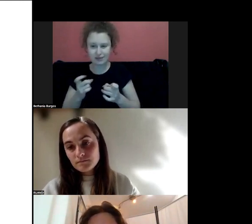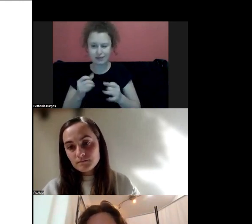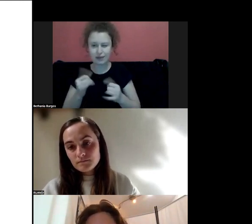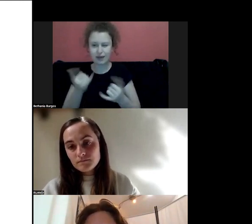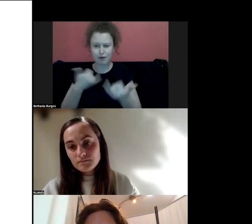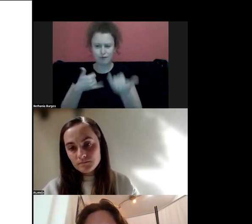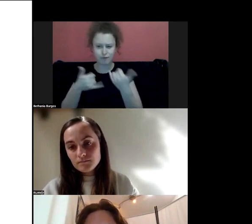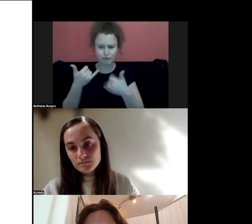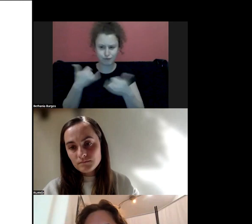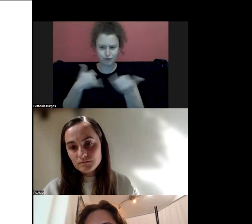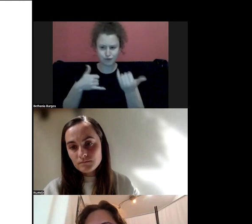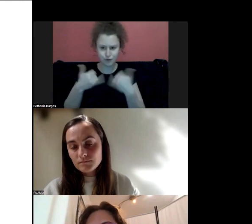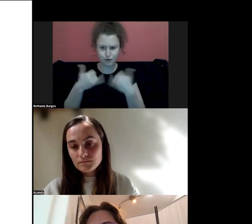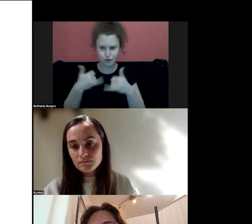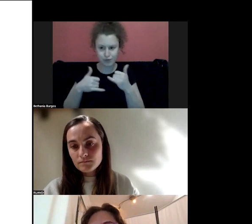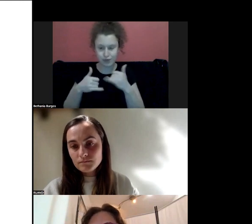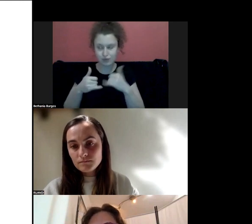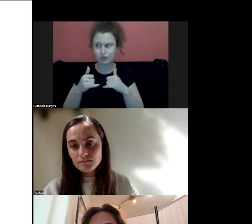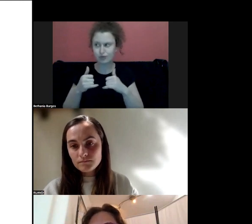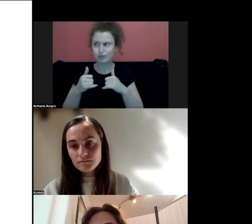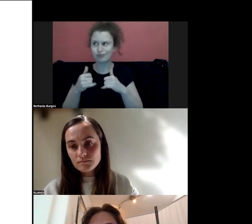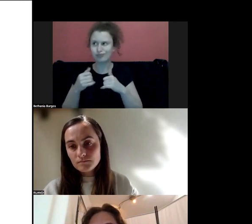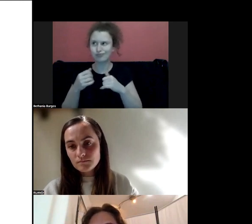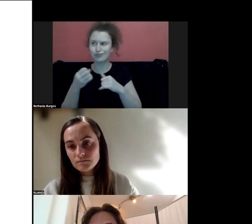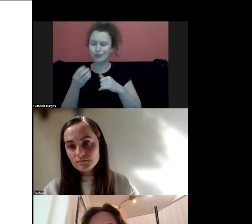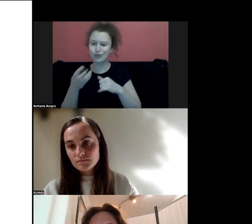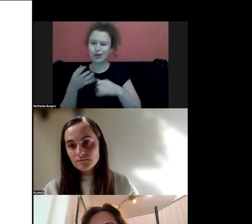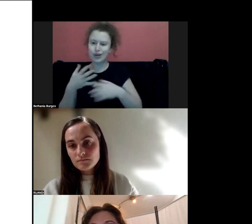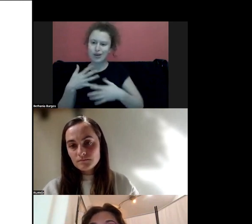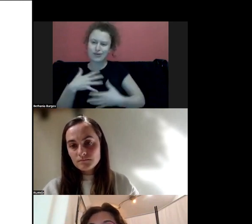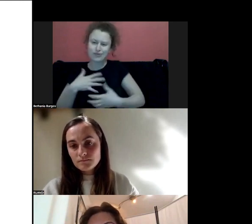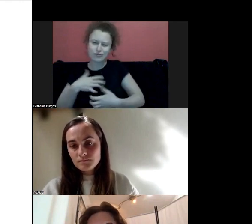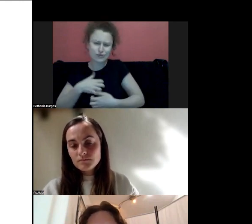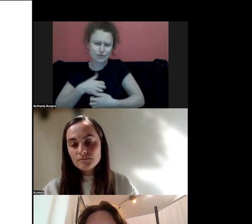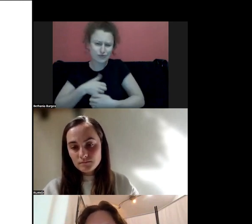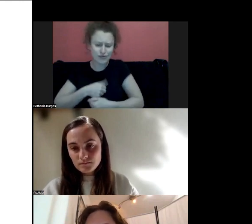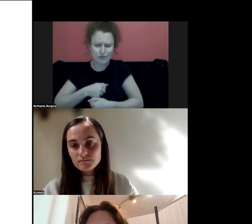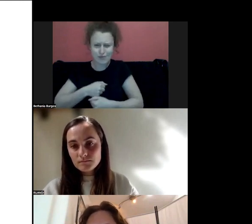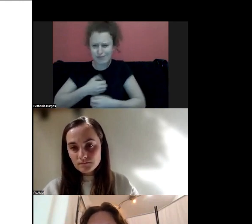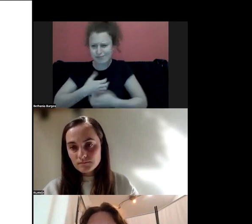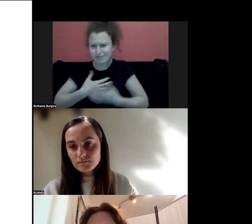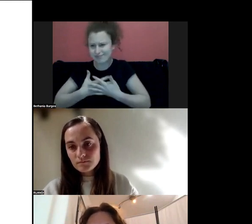no por la muerte de un ser querido, sino por un diagnóstico.